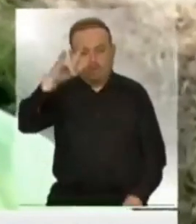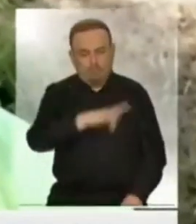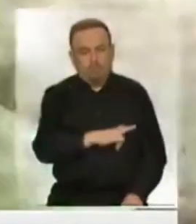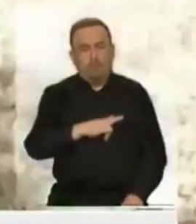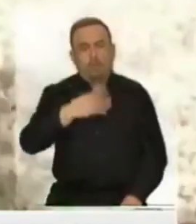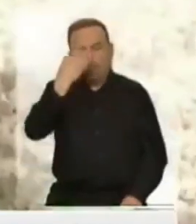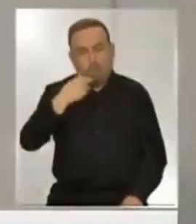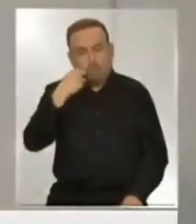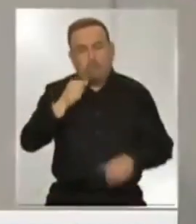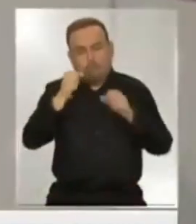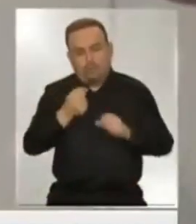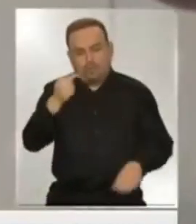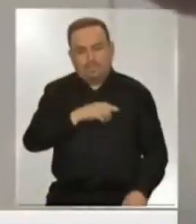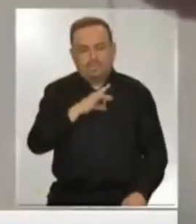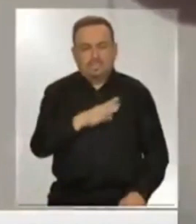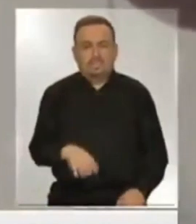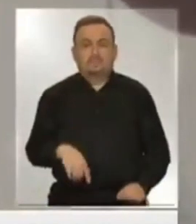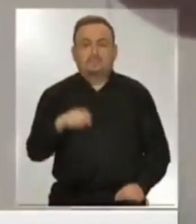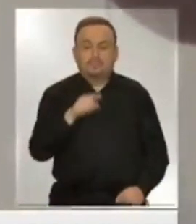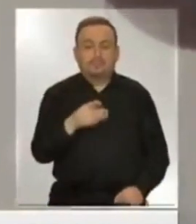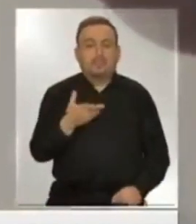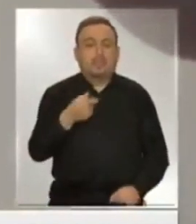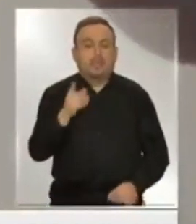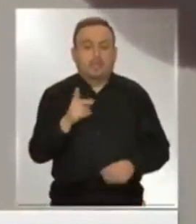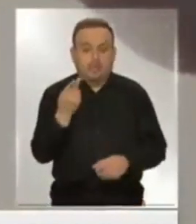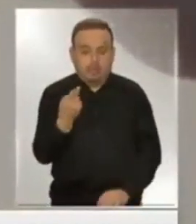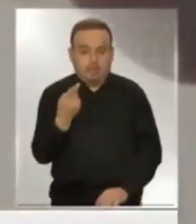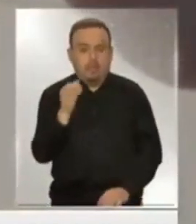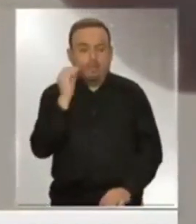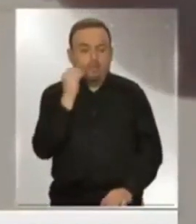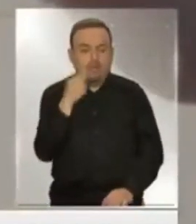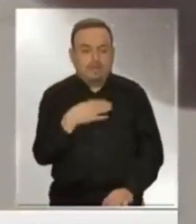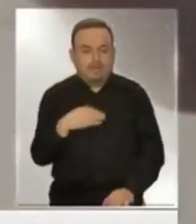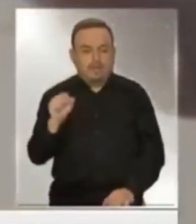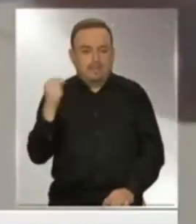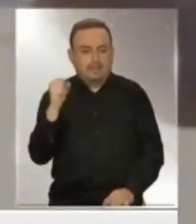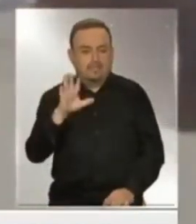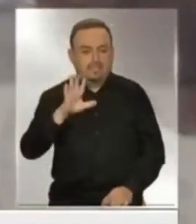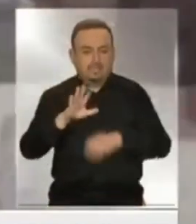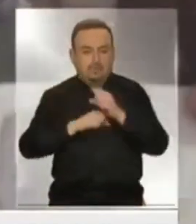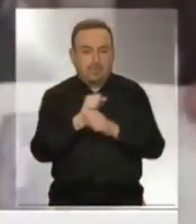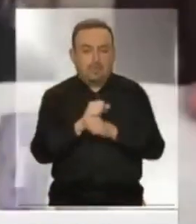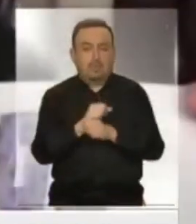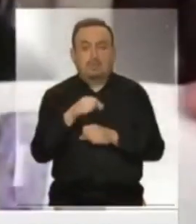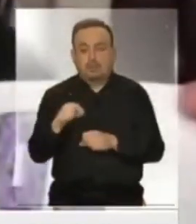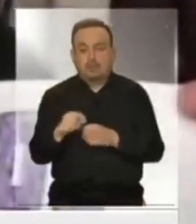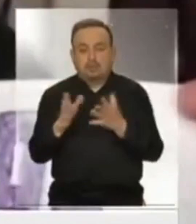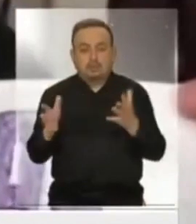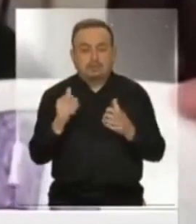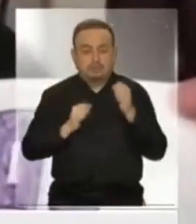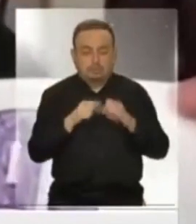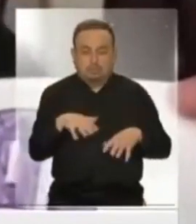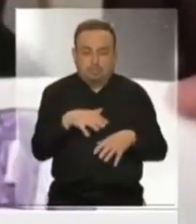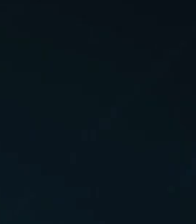sobre todo porque también está teniendo una problemática interna dentro de su propio gobierno. Ya los propios militares están como saliendo a poner